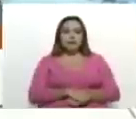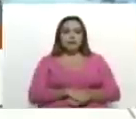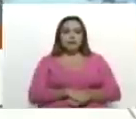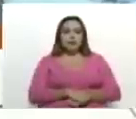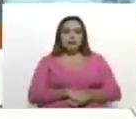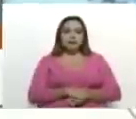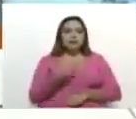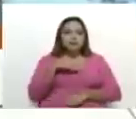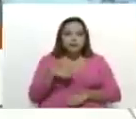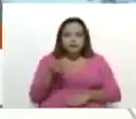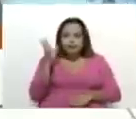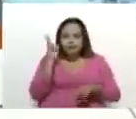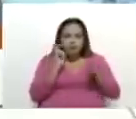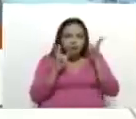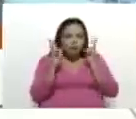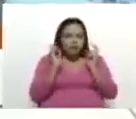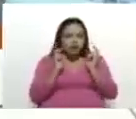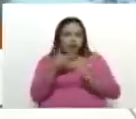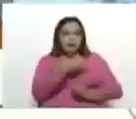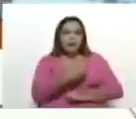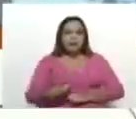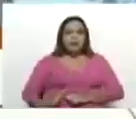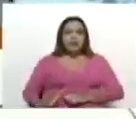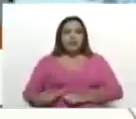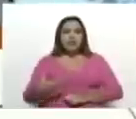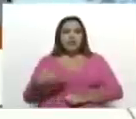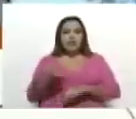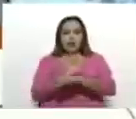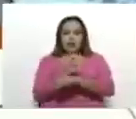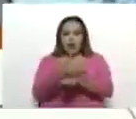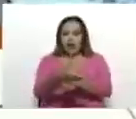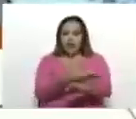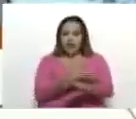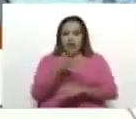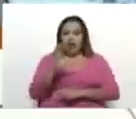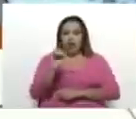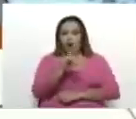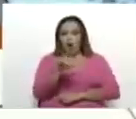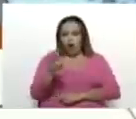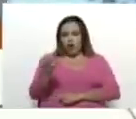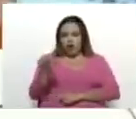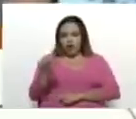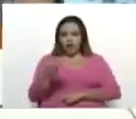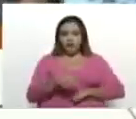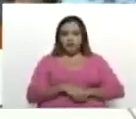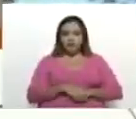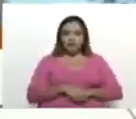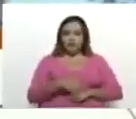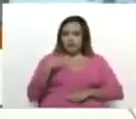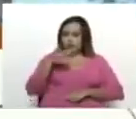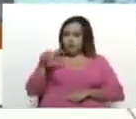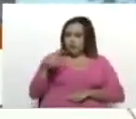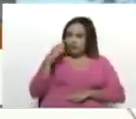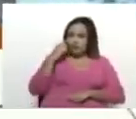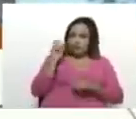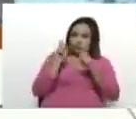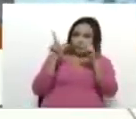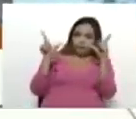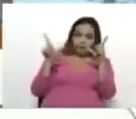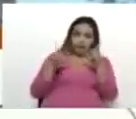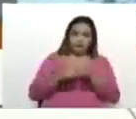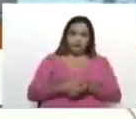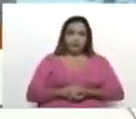escucha al presidente Correa y se maravilla se asombra